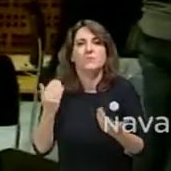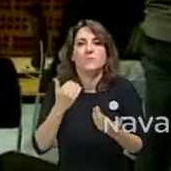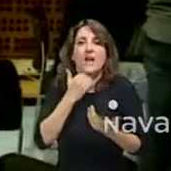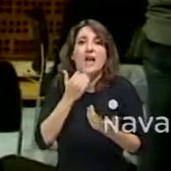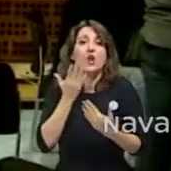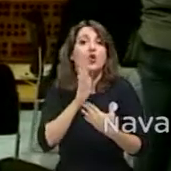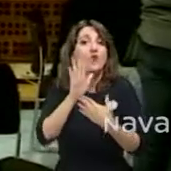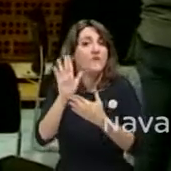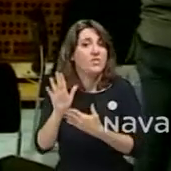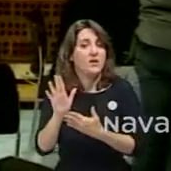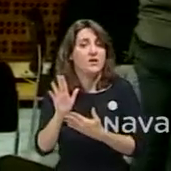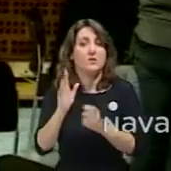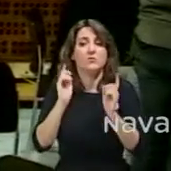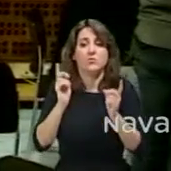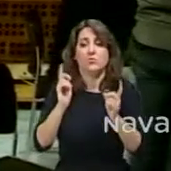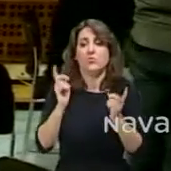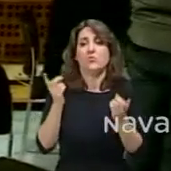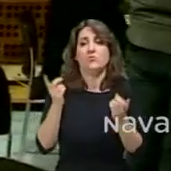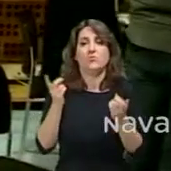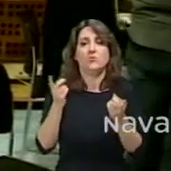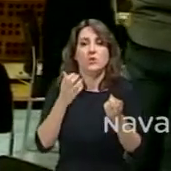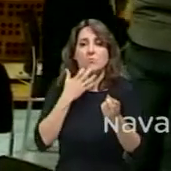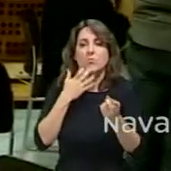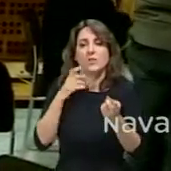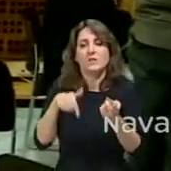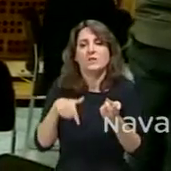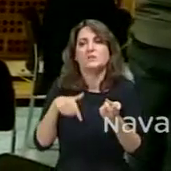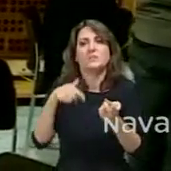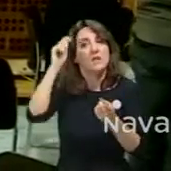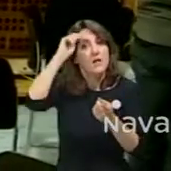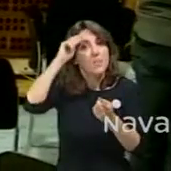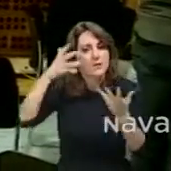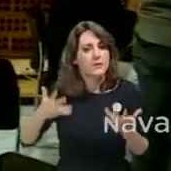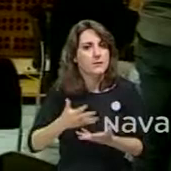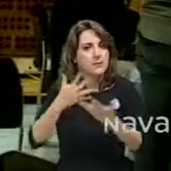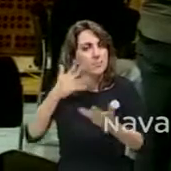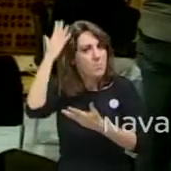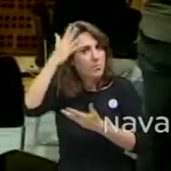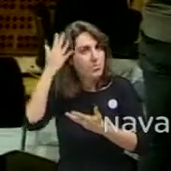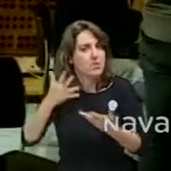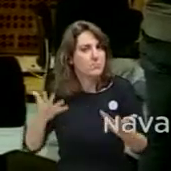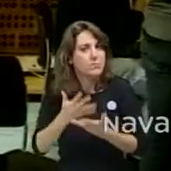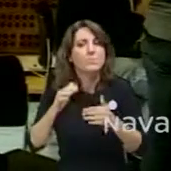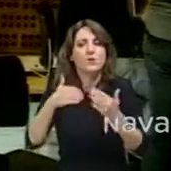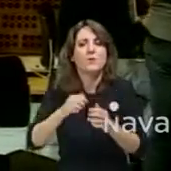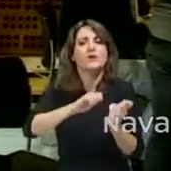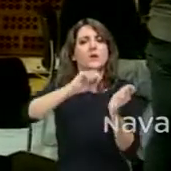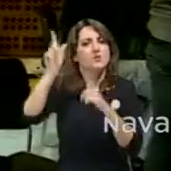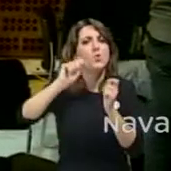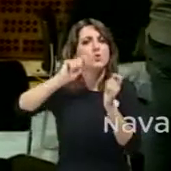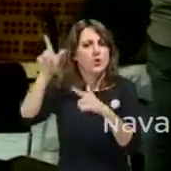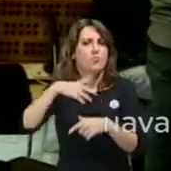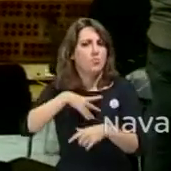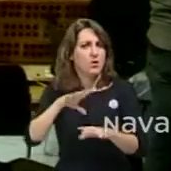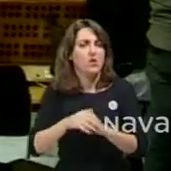que ofrecer, no solamente aquí cultivar, primero cultivar aquí en Navarra y Pamplona, sino también exportar hacia afuera. Y la